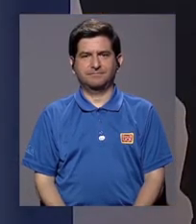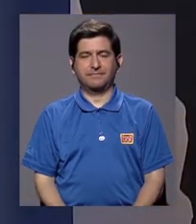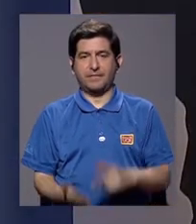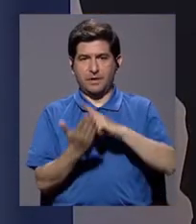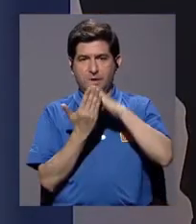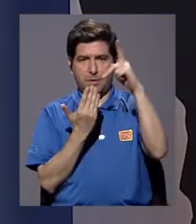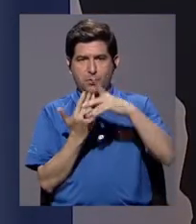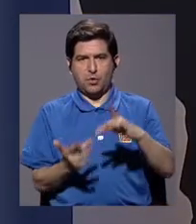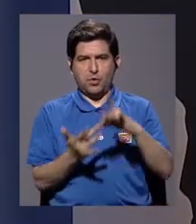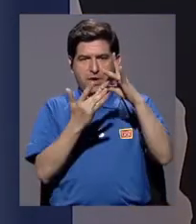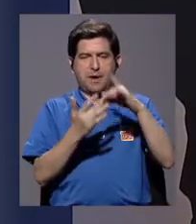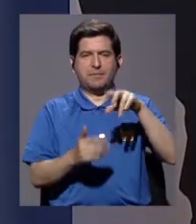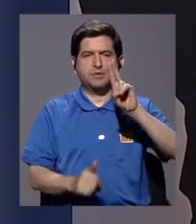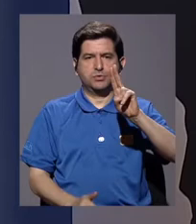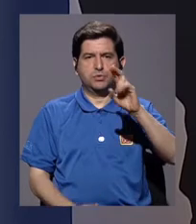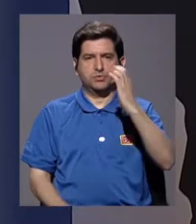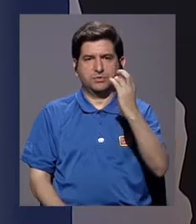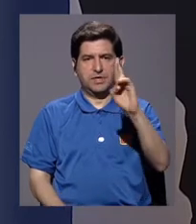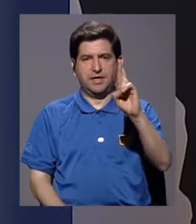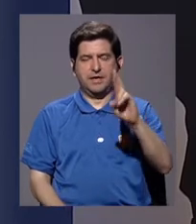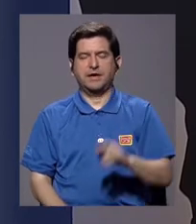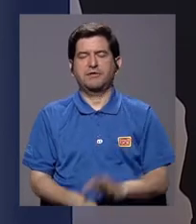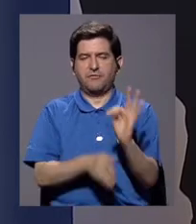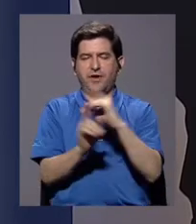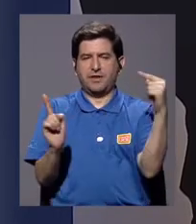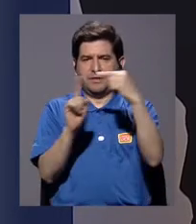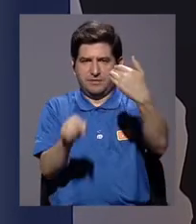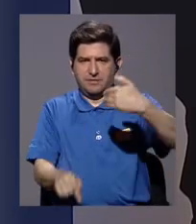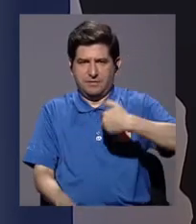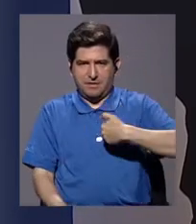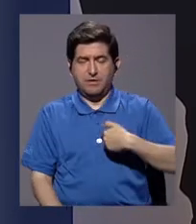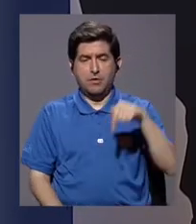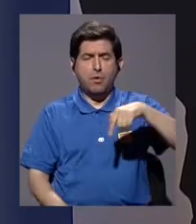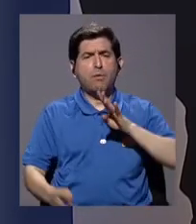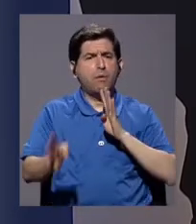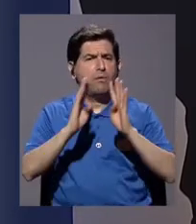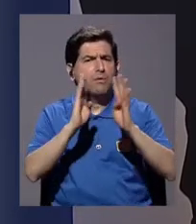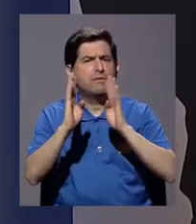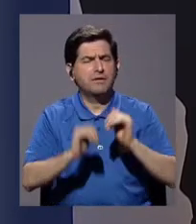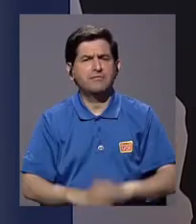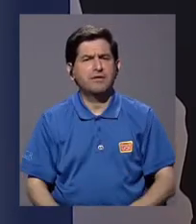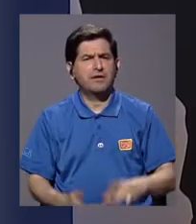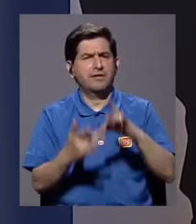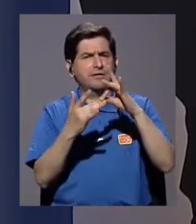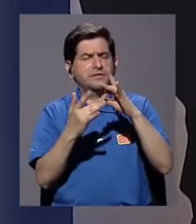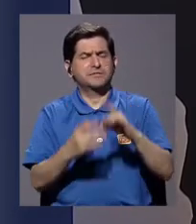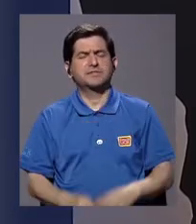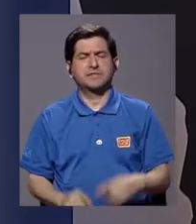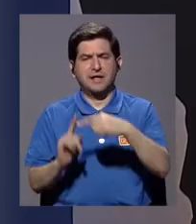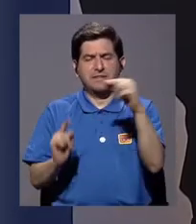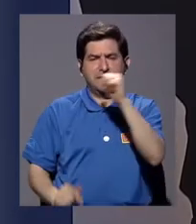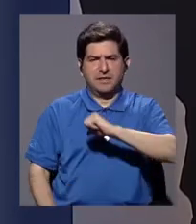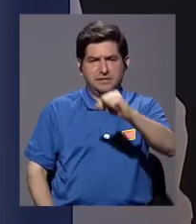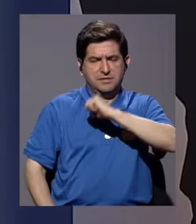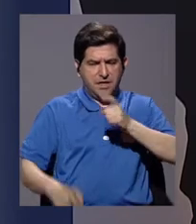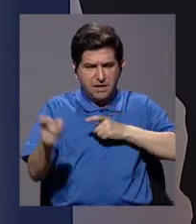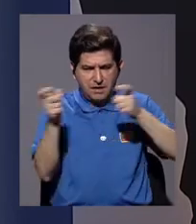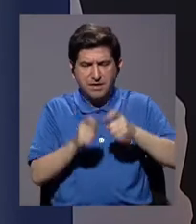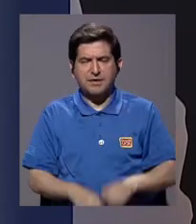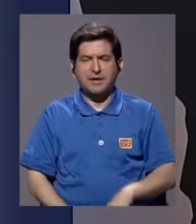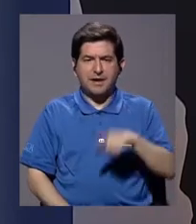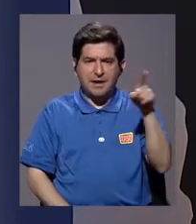En Especiales Universidad de Costa Rica hacemos televisión con sentido. Hoy hablamos sobre todo cómo desde la autoridad reguladora